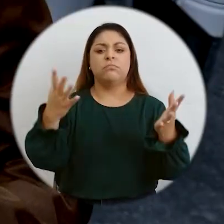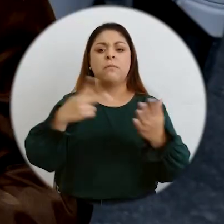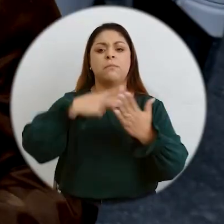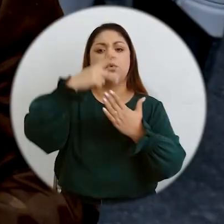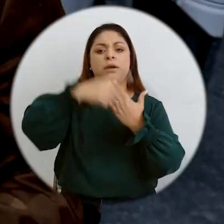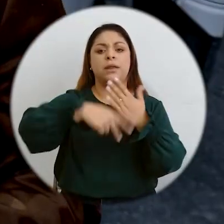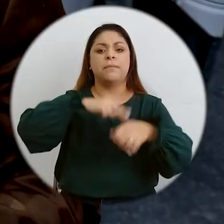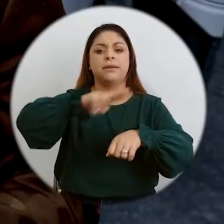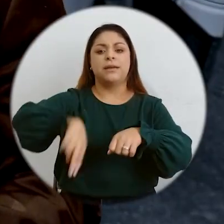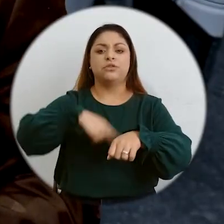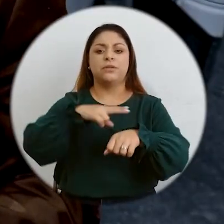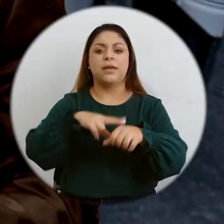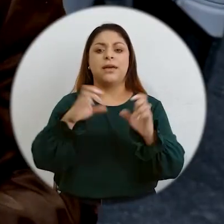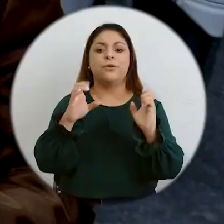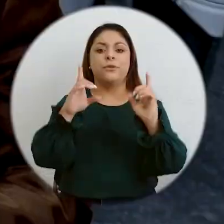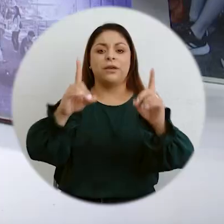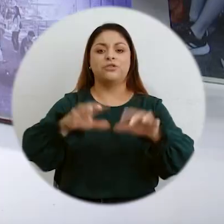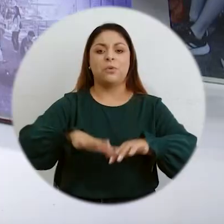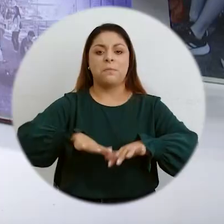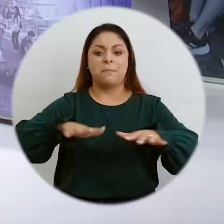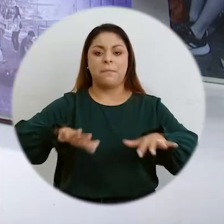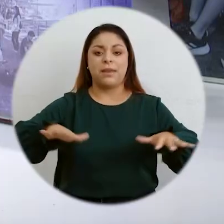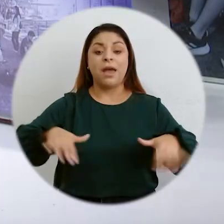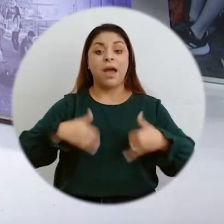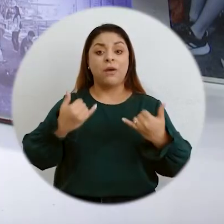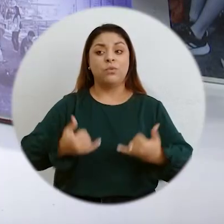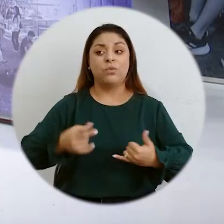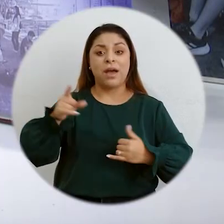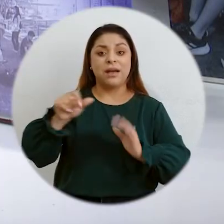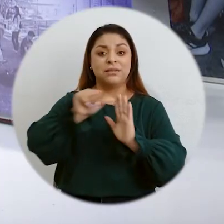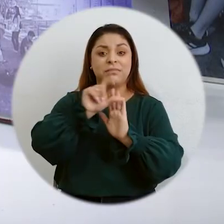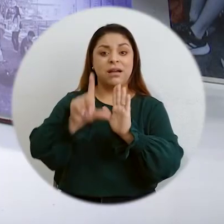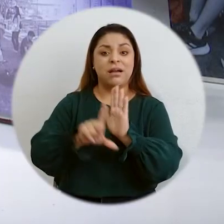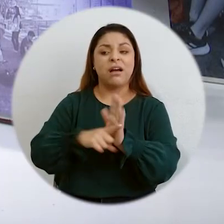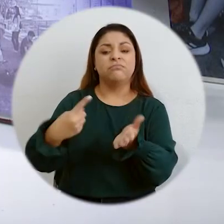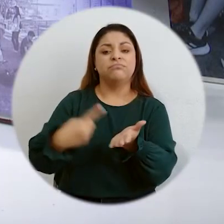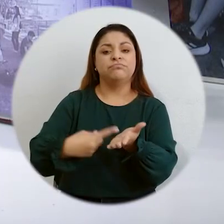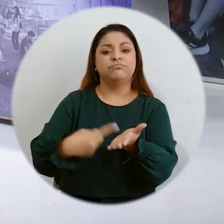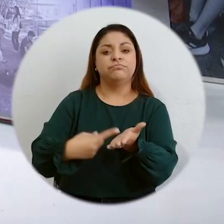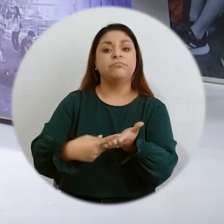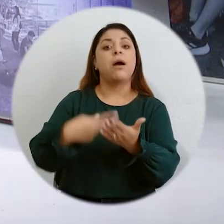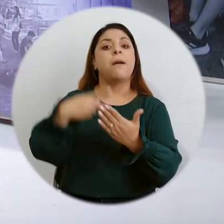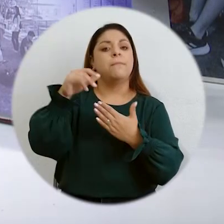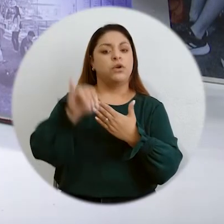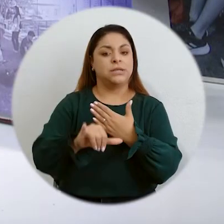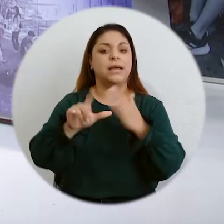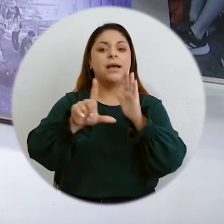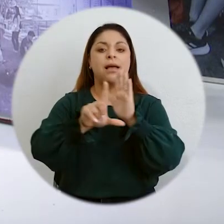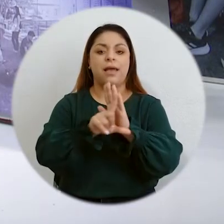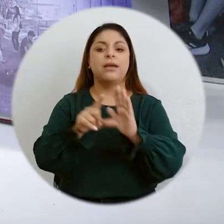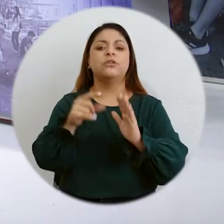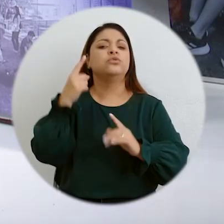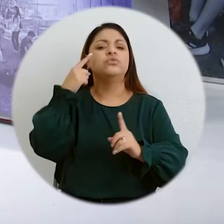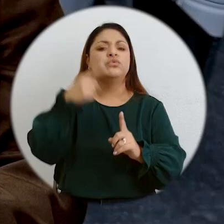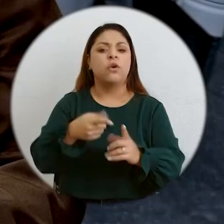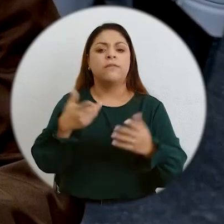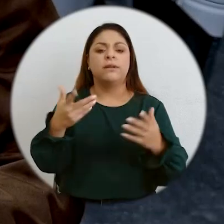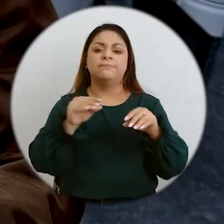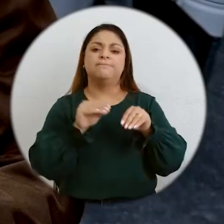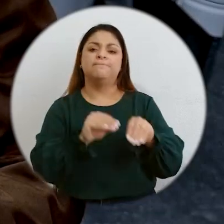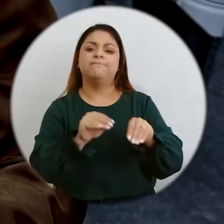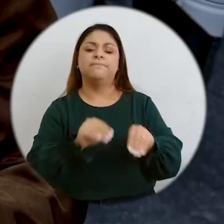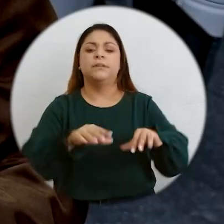Educación Marina, y actualmente en la Asamblea Legislativa se discute un proyecto de ley sobre